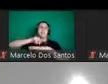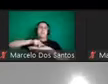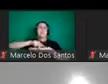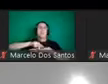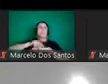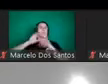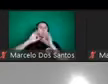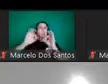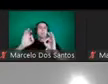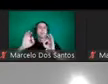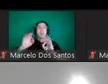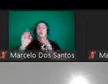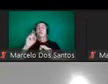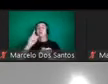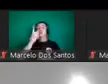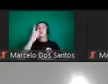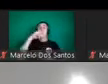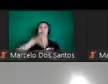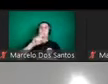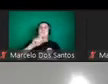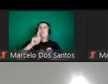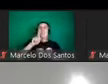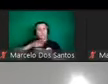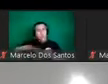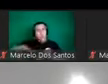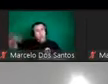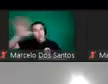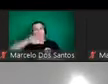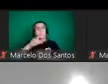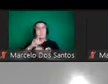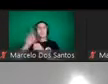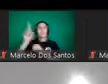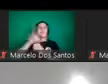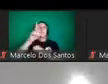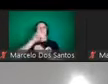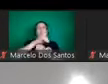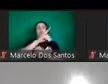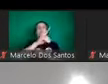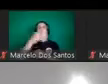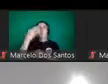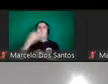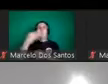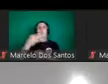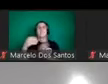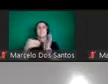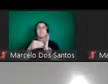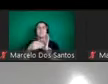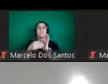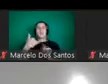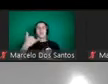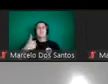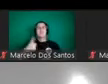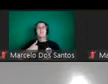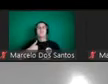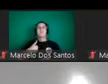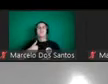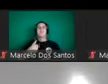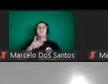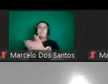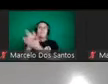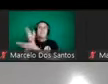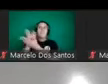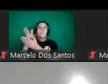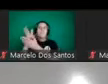central, en todos los gobiernos municipales, podamos tener el alcance de generar un espacio de asistencia técnica en este caso, un espacio